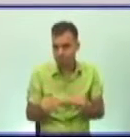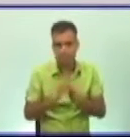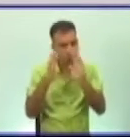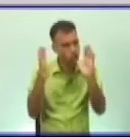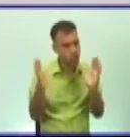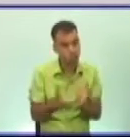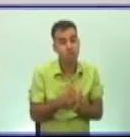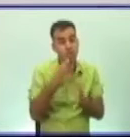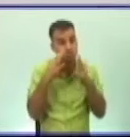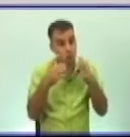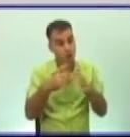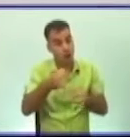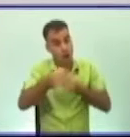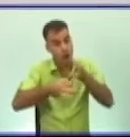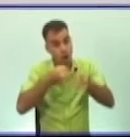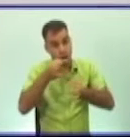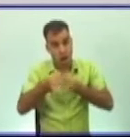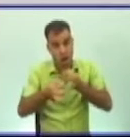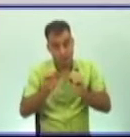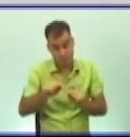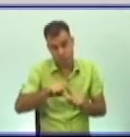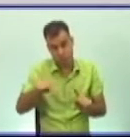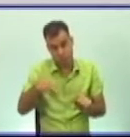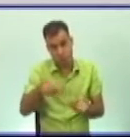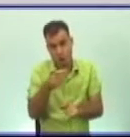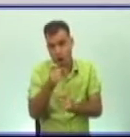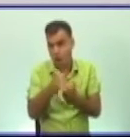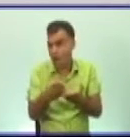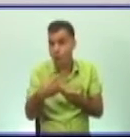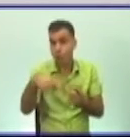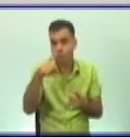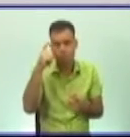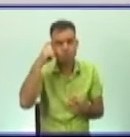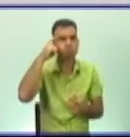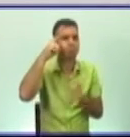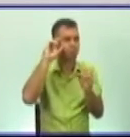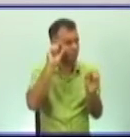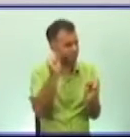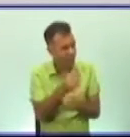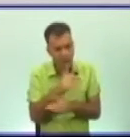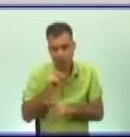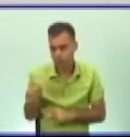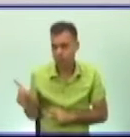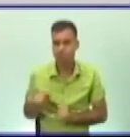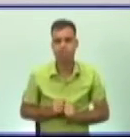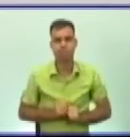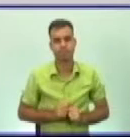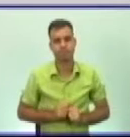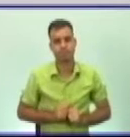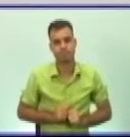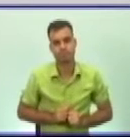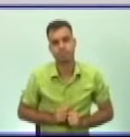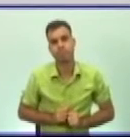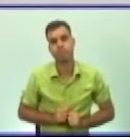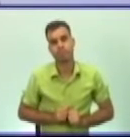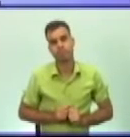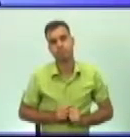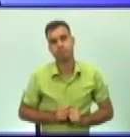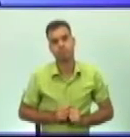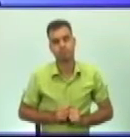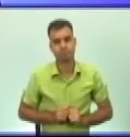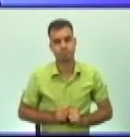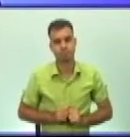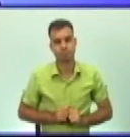importante, antes de hablar de los temas de la clase de hoy, que ustedes tuvieran claridad en estas situaciones y